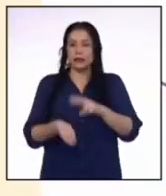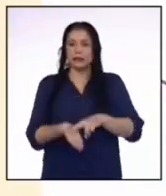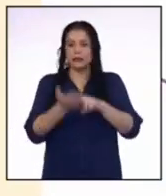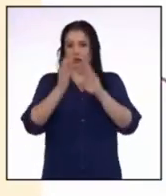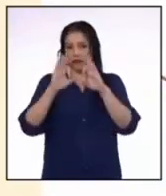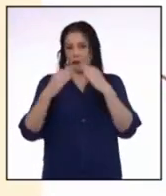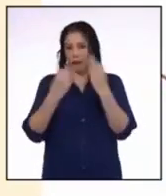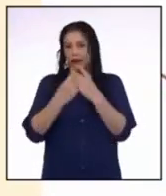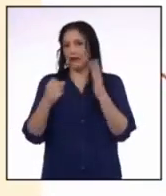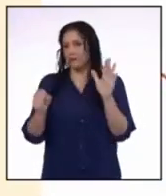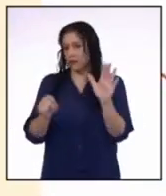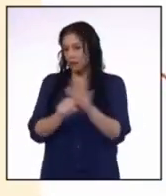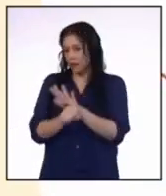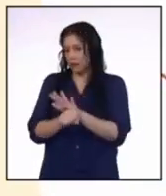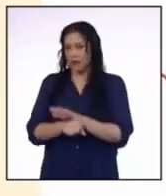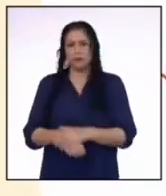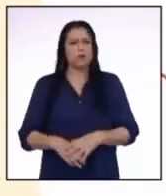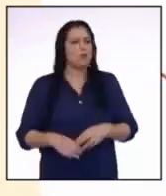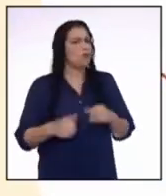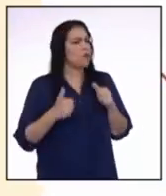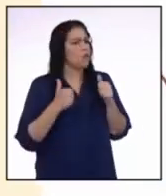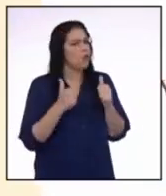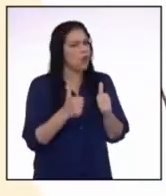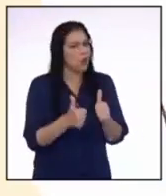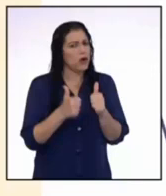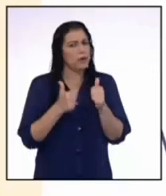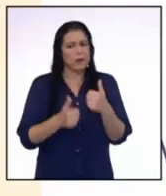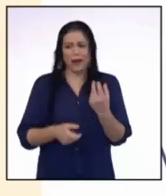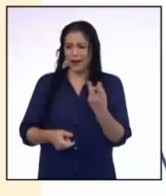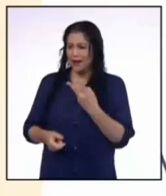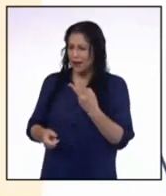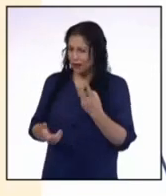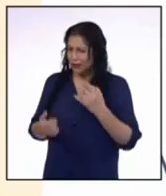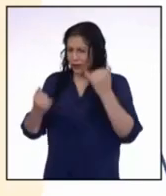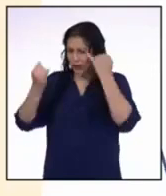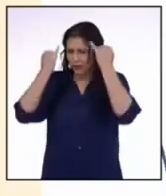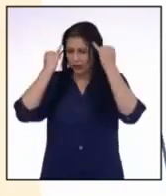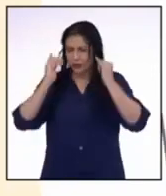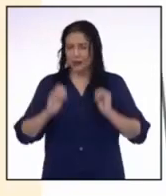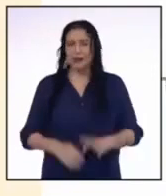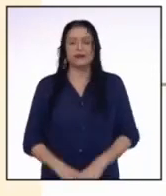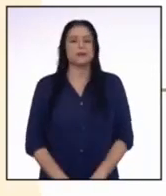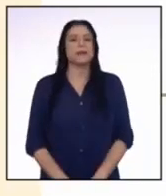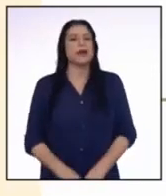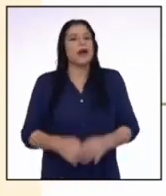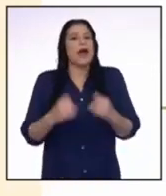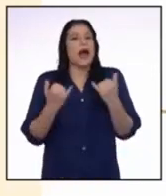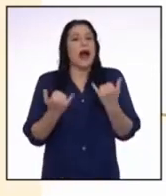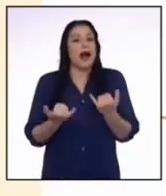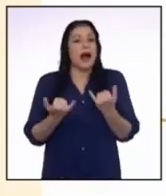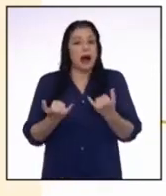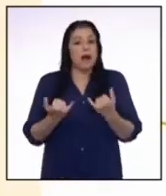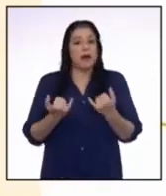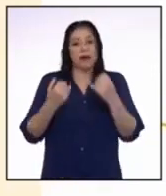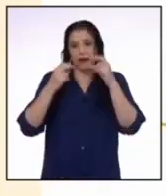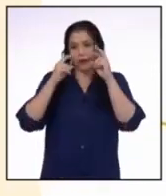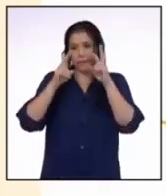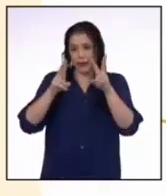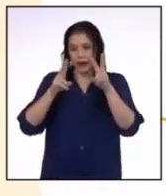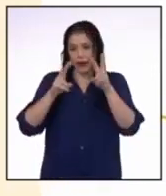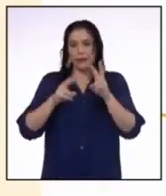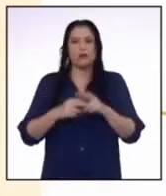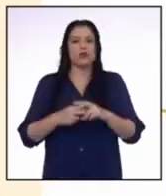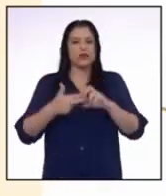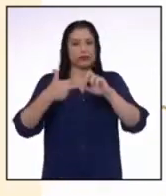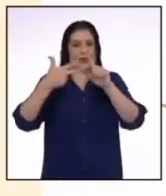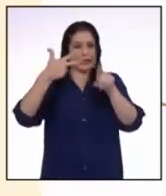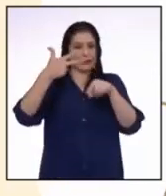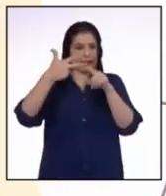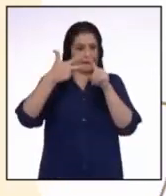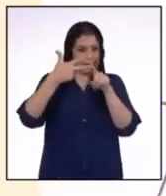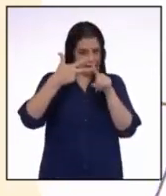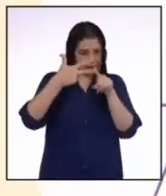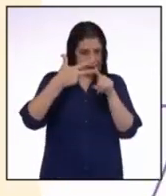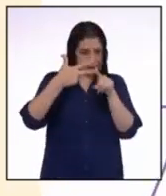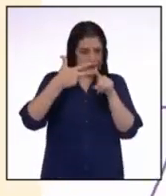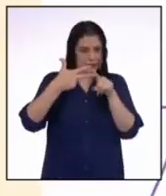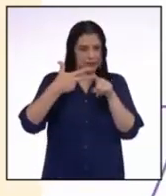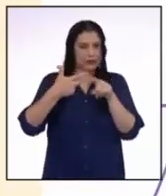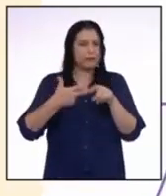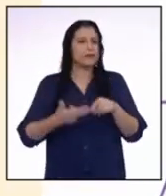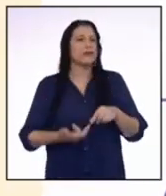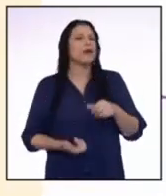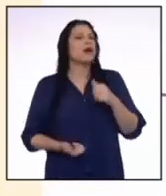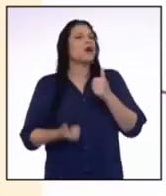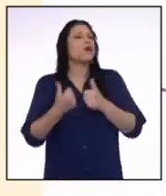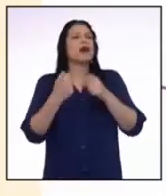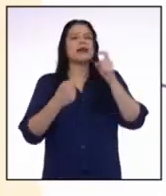familiar integral. Muy bien, Junior y Stephanie. Ahora veamos el punto 3. ¿Qué